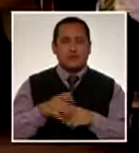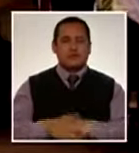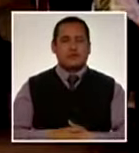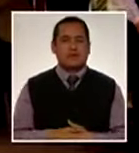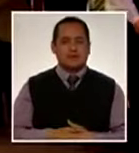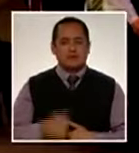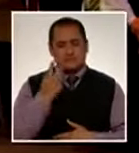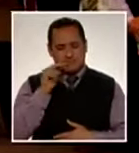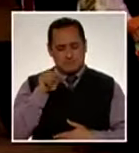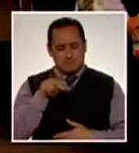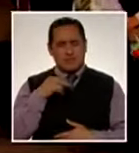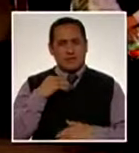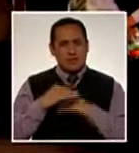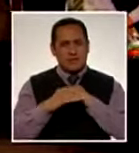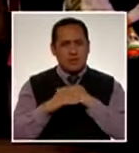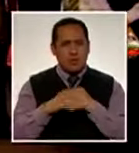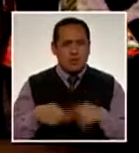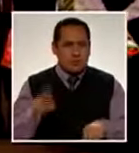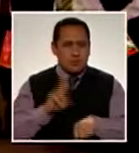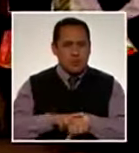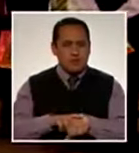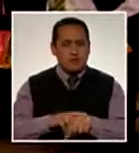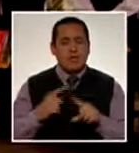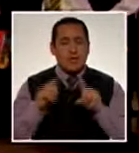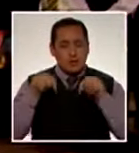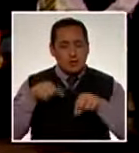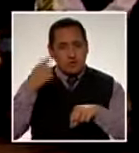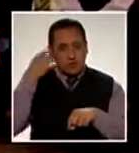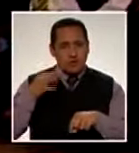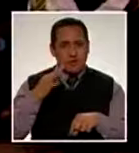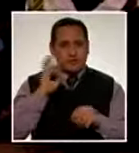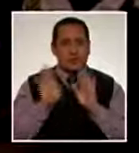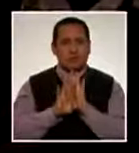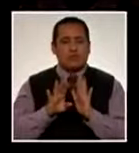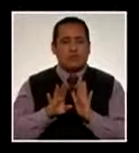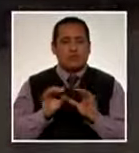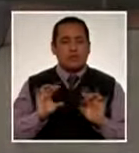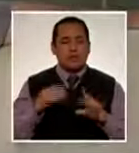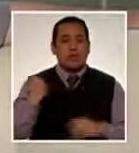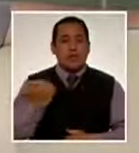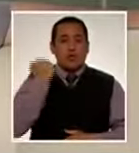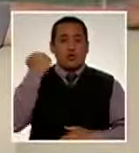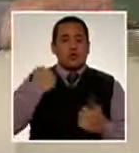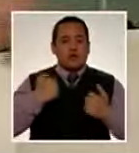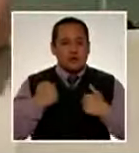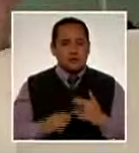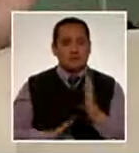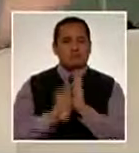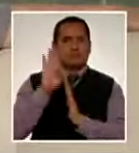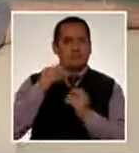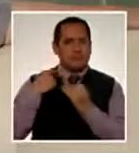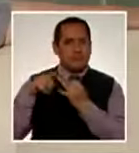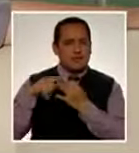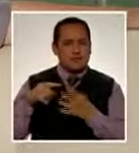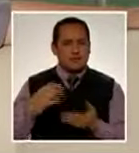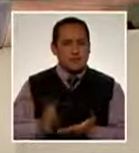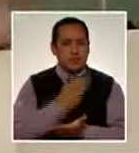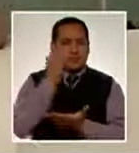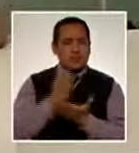mayor parte me veían como un igual. Eso creo que fue lo que logró que yo superara todas las